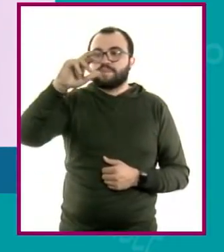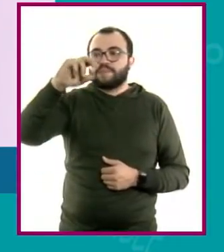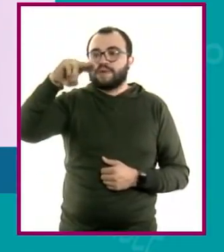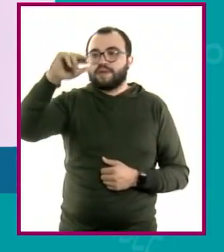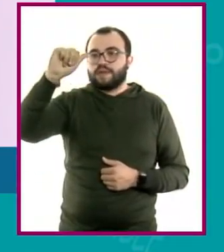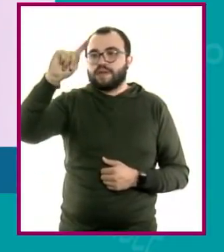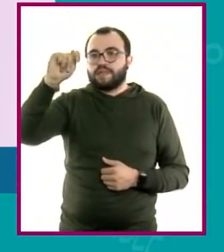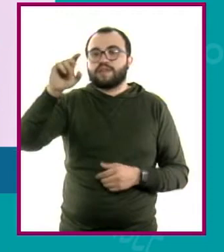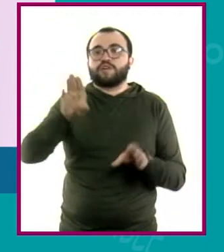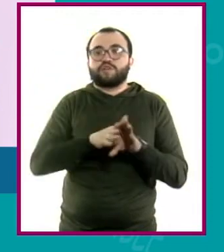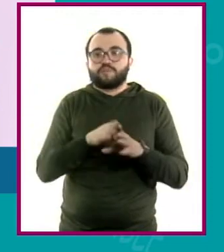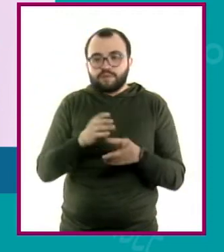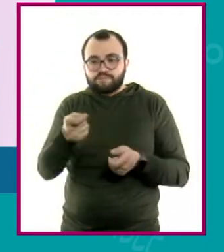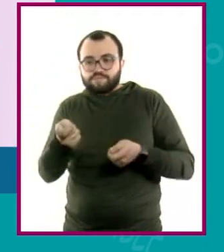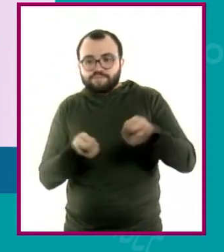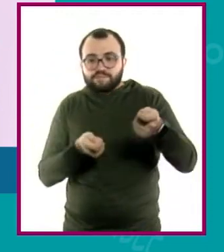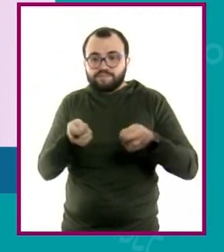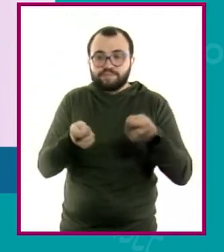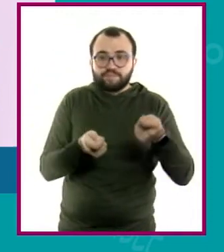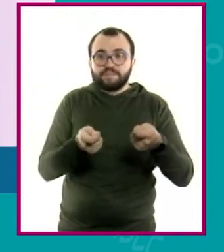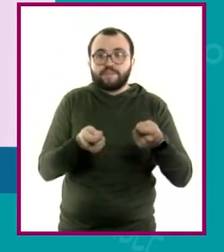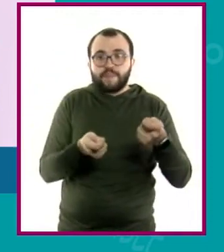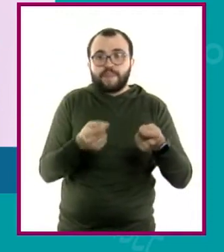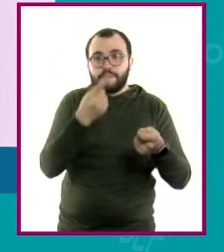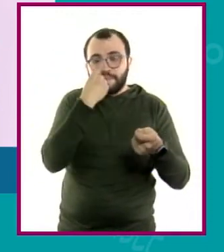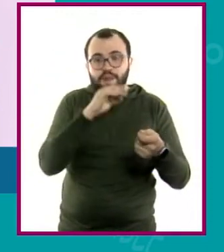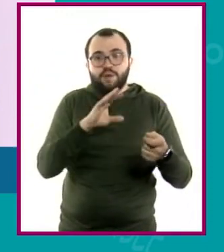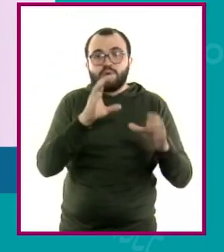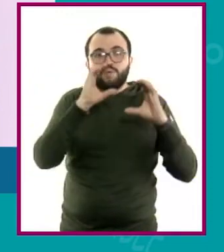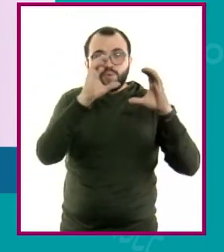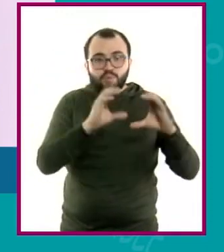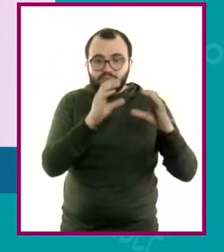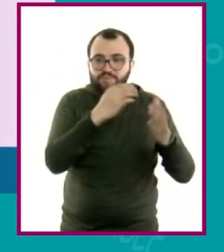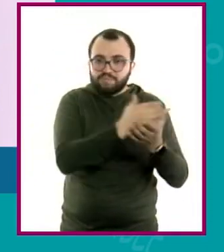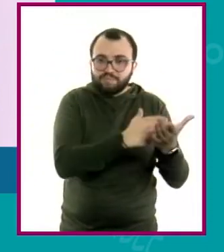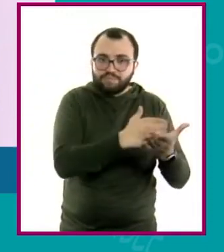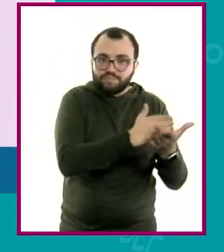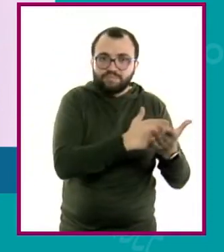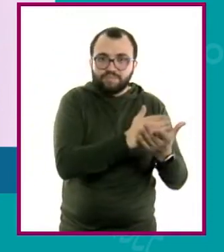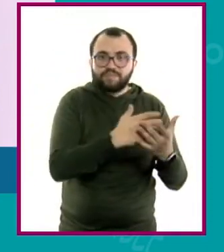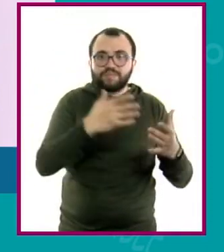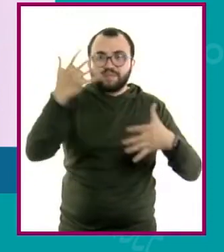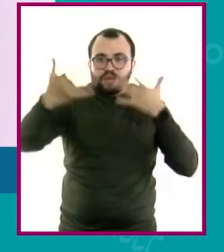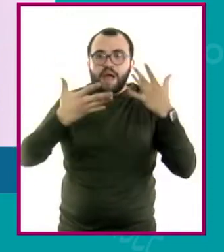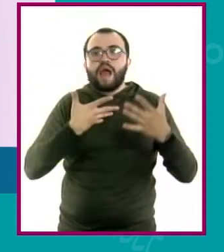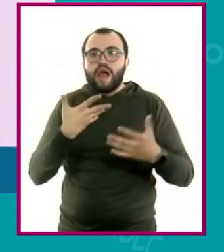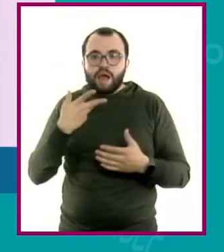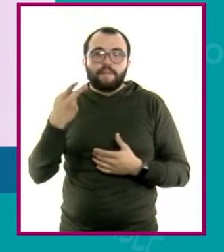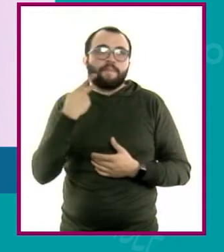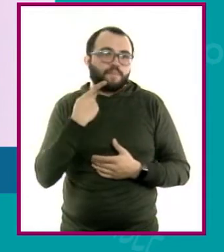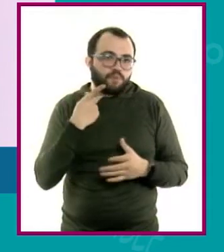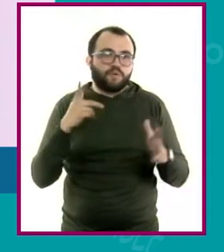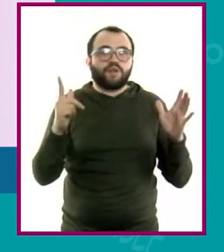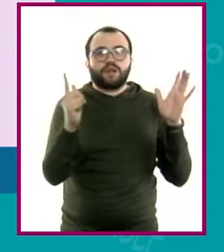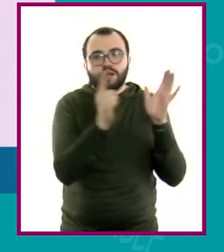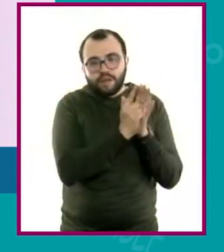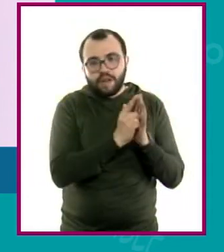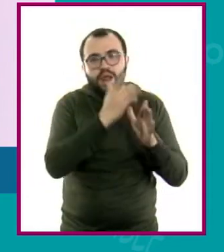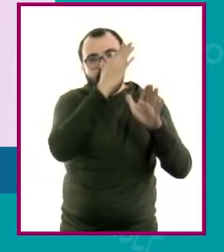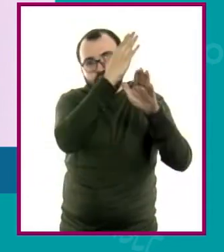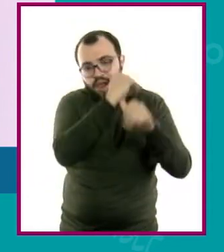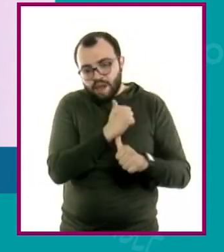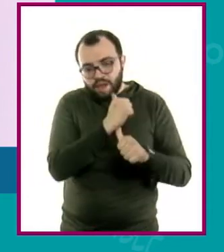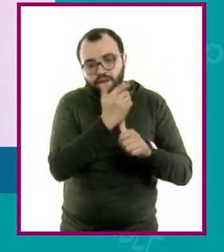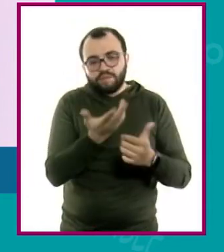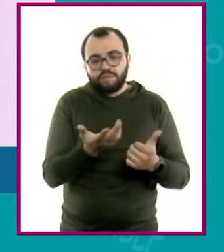regulaciones y legislación en materia de medio ambiente en general. Y bueno, contamos con políticas, con leyes, con acuerdos